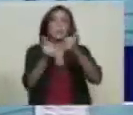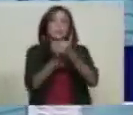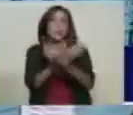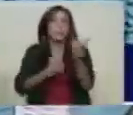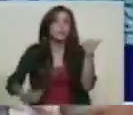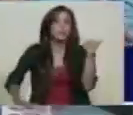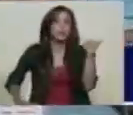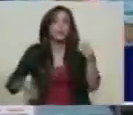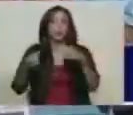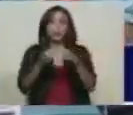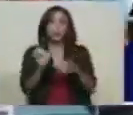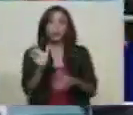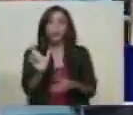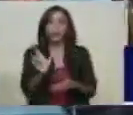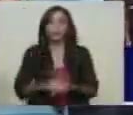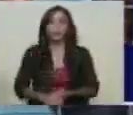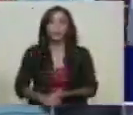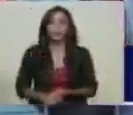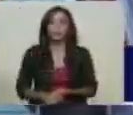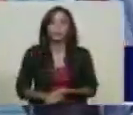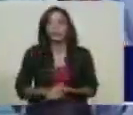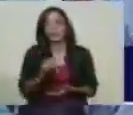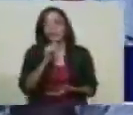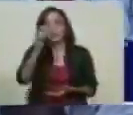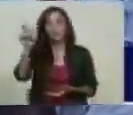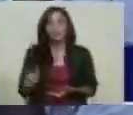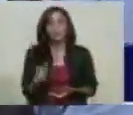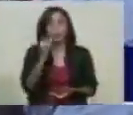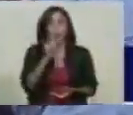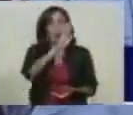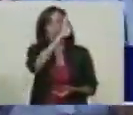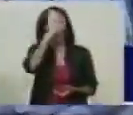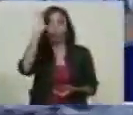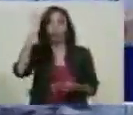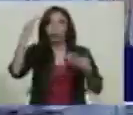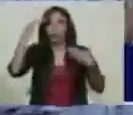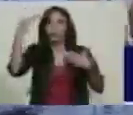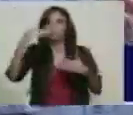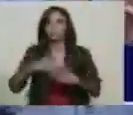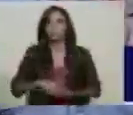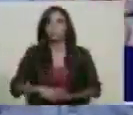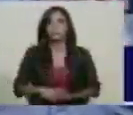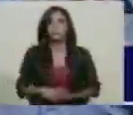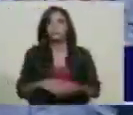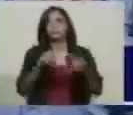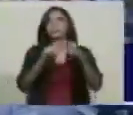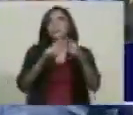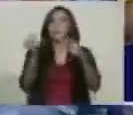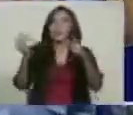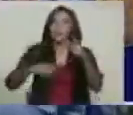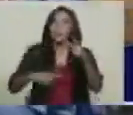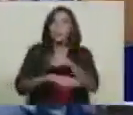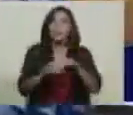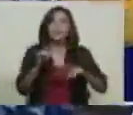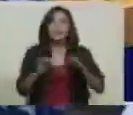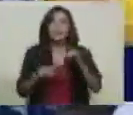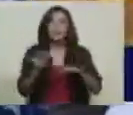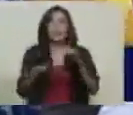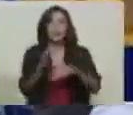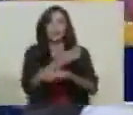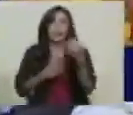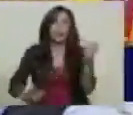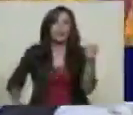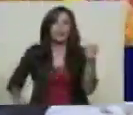del partido, al camarada Diosdado Cabello Rondón, al secretario de la presidencia